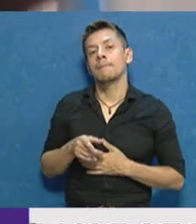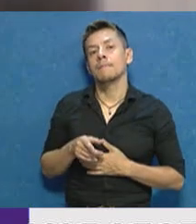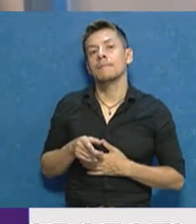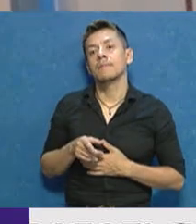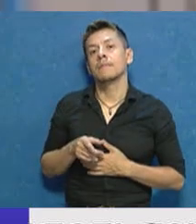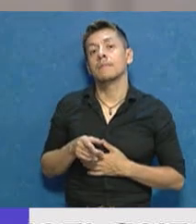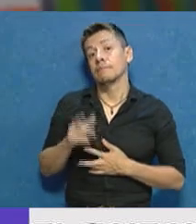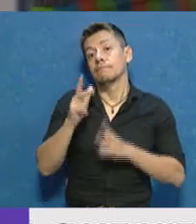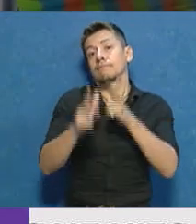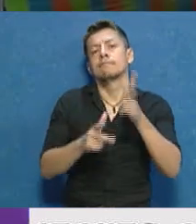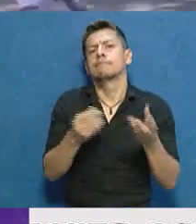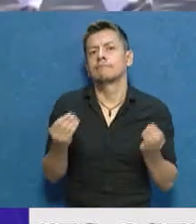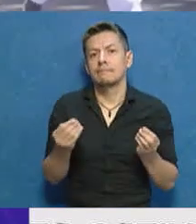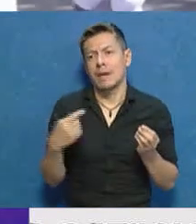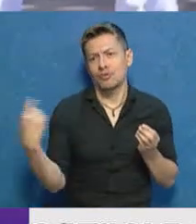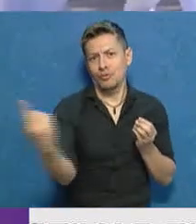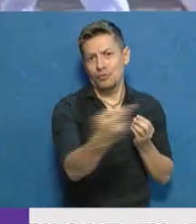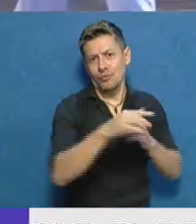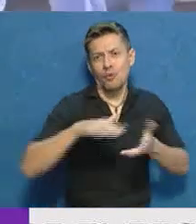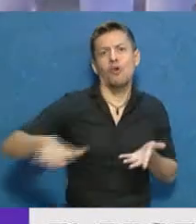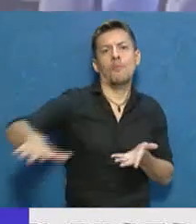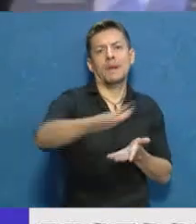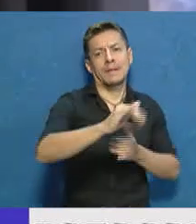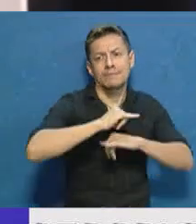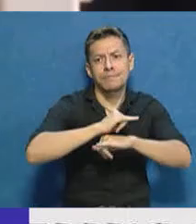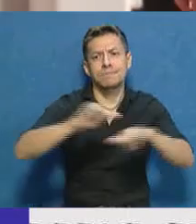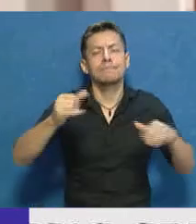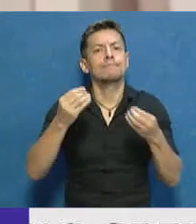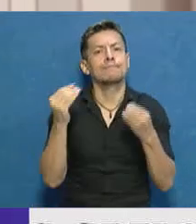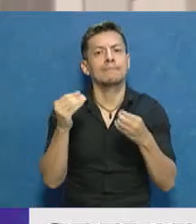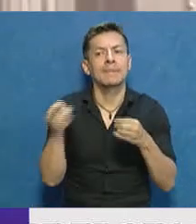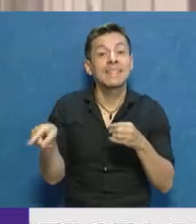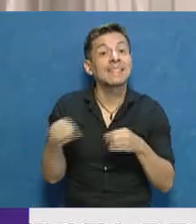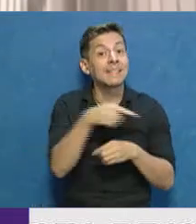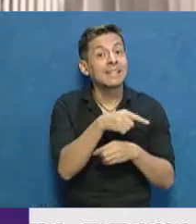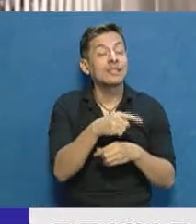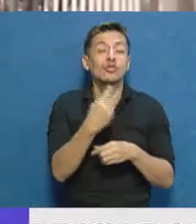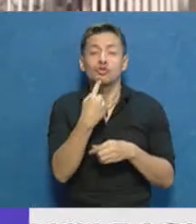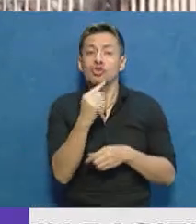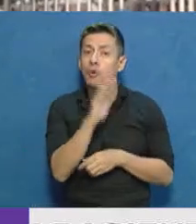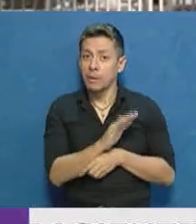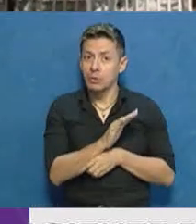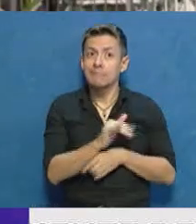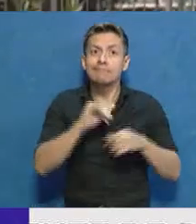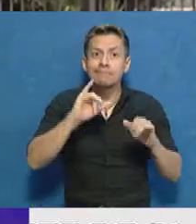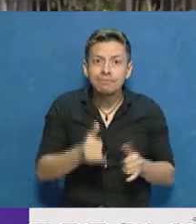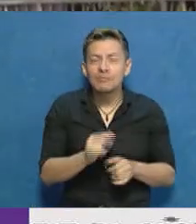que tenemos para decir a toda la comunidad e informarle que es un caso sospechoso. Aún no hay. Se ha